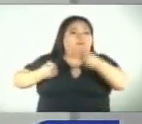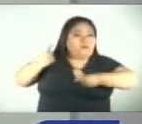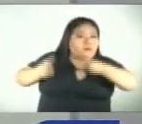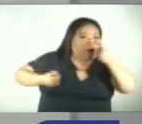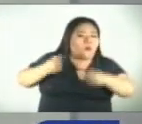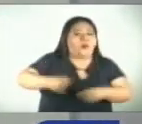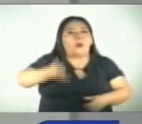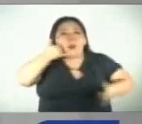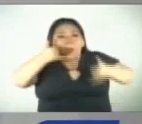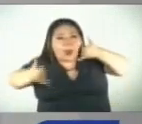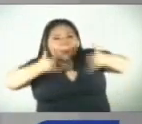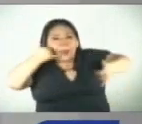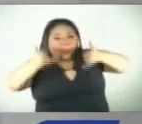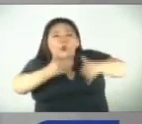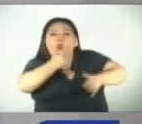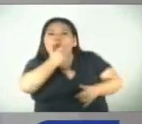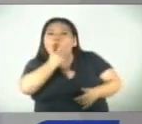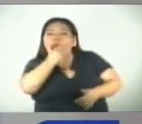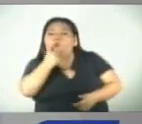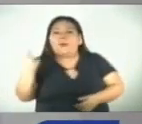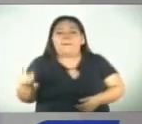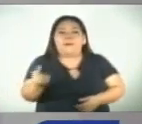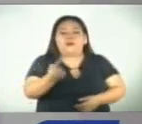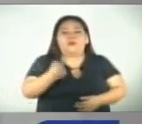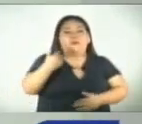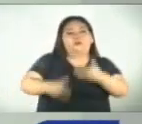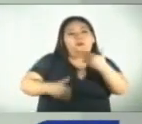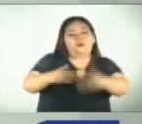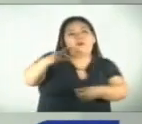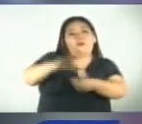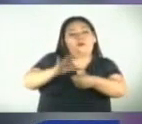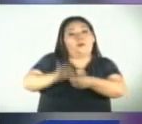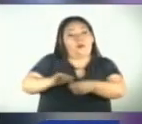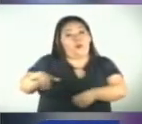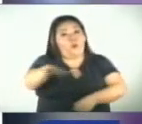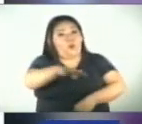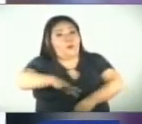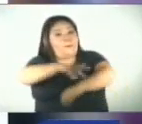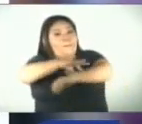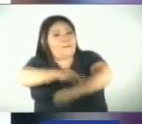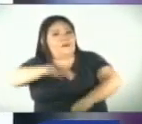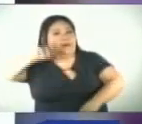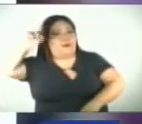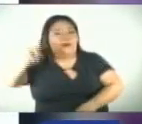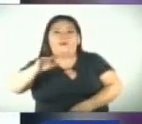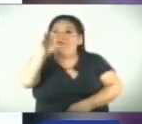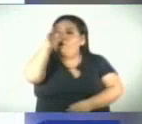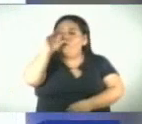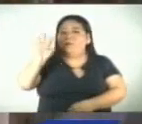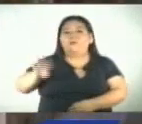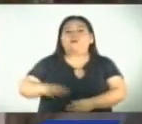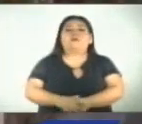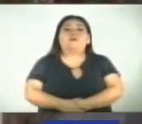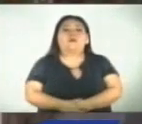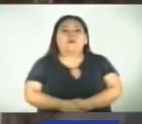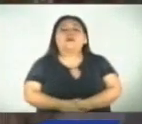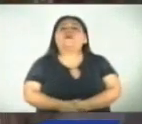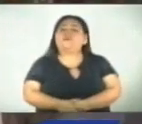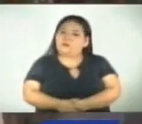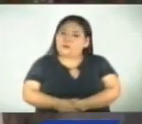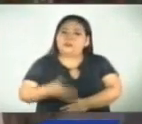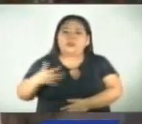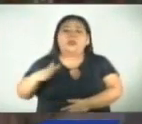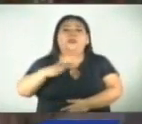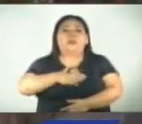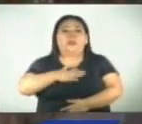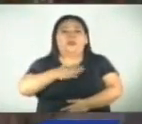telefónicas sobre los comicios que se desarrollarán de manera presencial en el extranjero el 4 de febrero. Y hemos habilitado a partir del 6 de